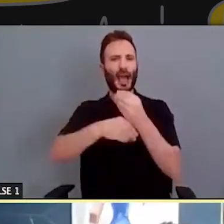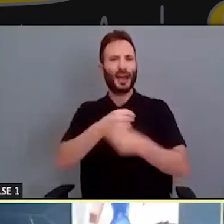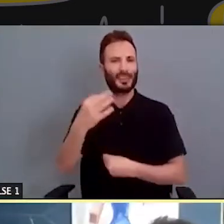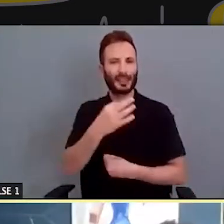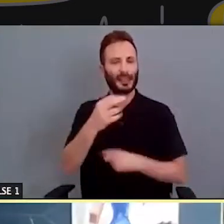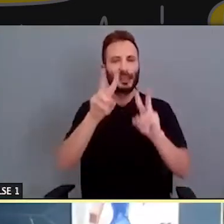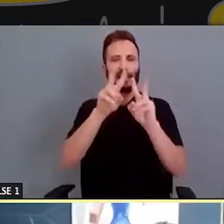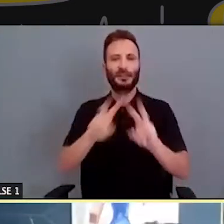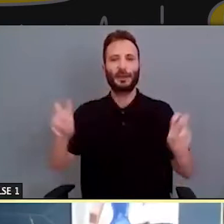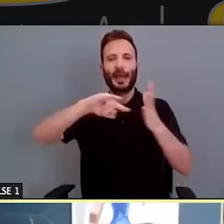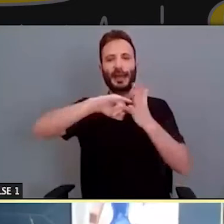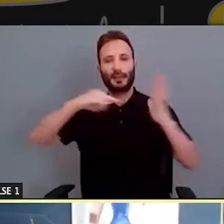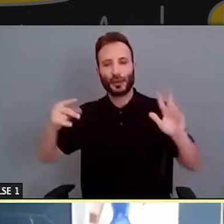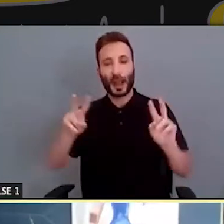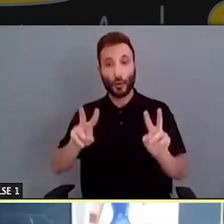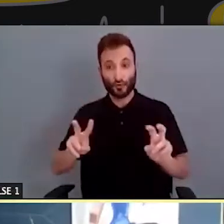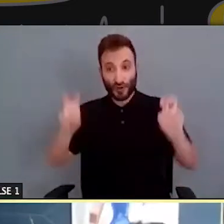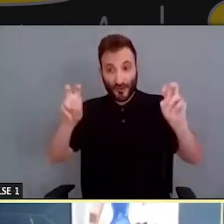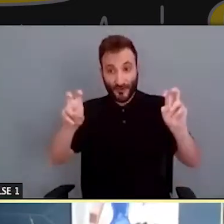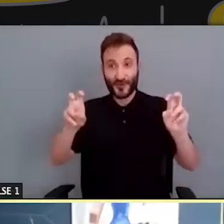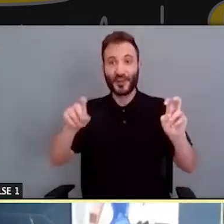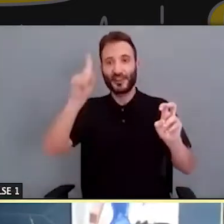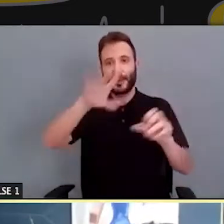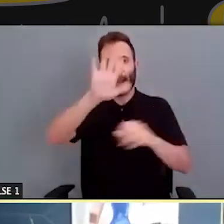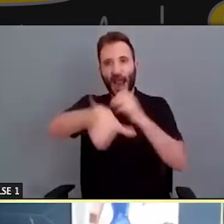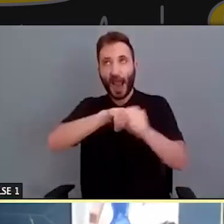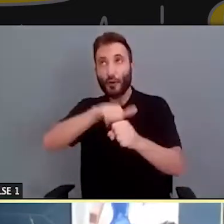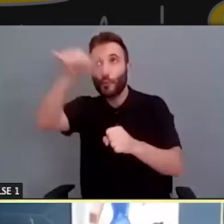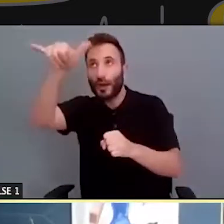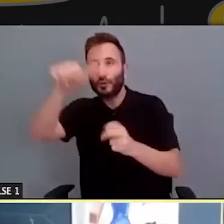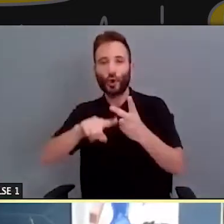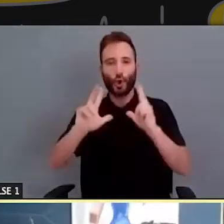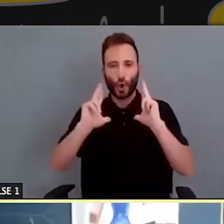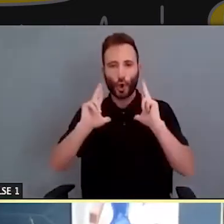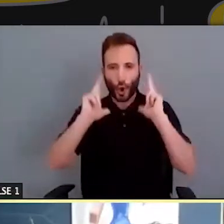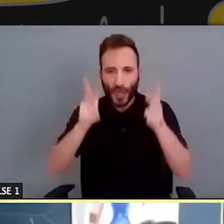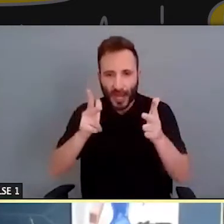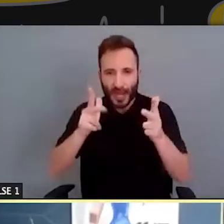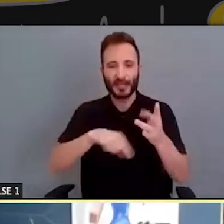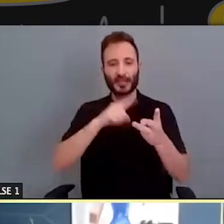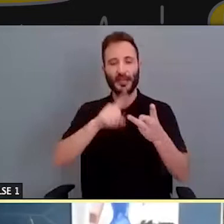nuevos cacharros que se han puesto en los aeropuertos, en los hoteles, en